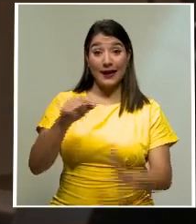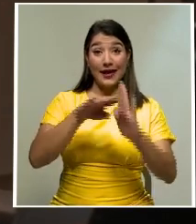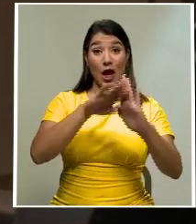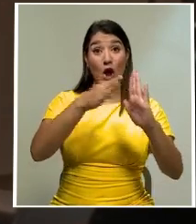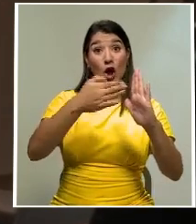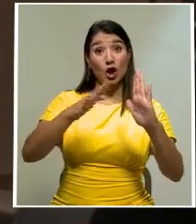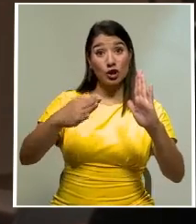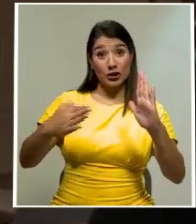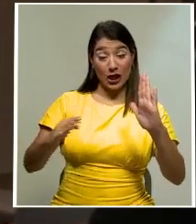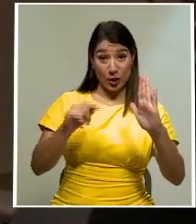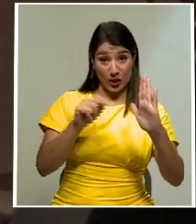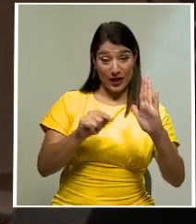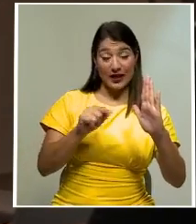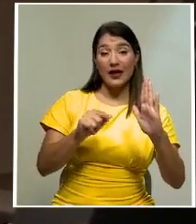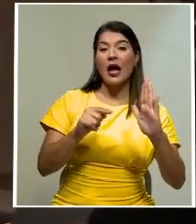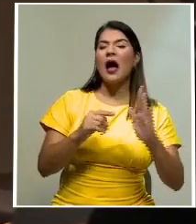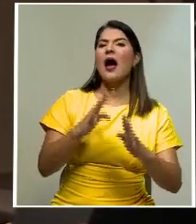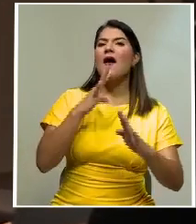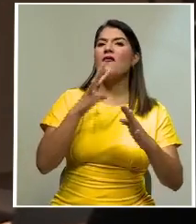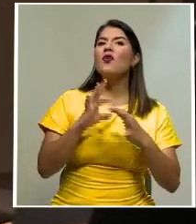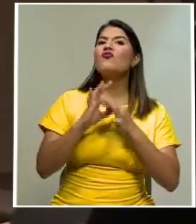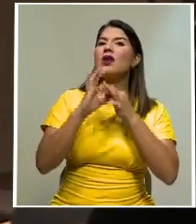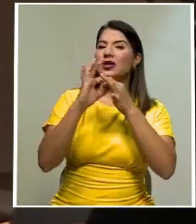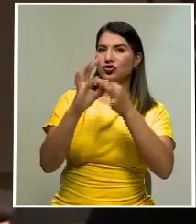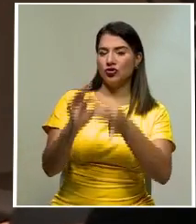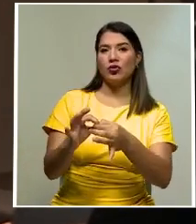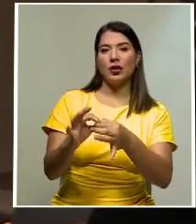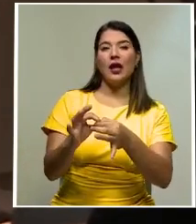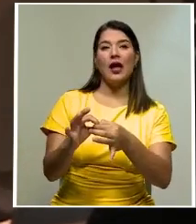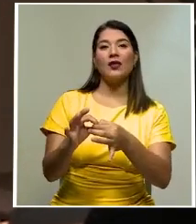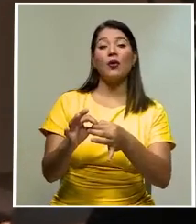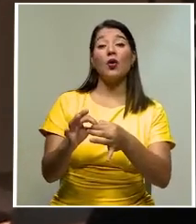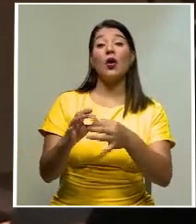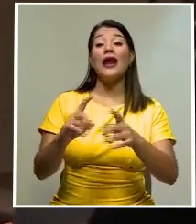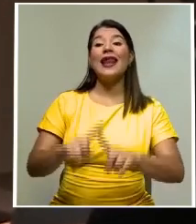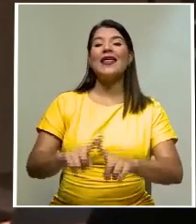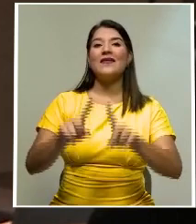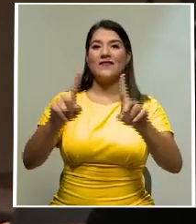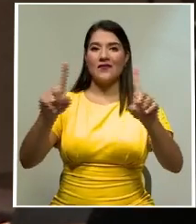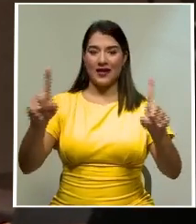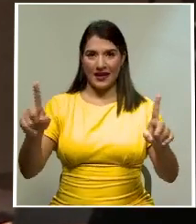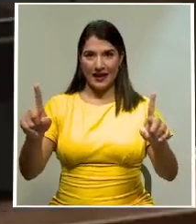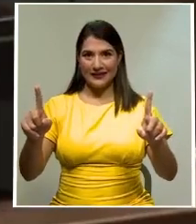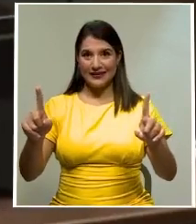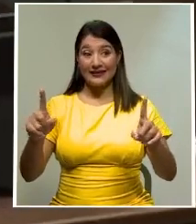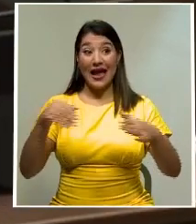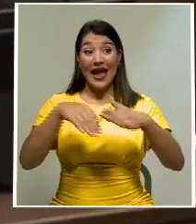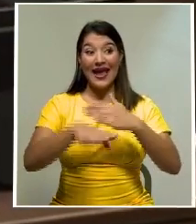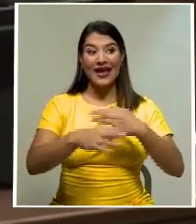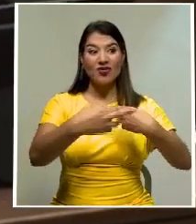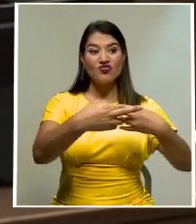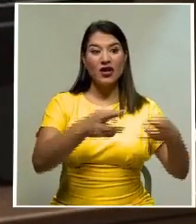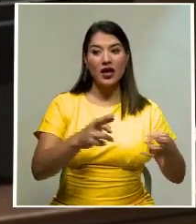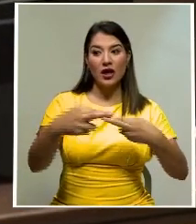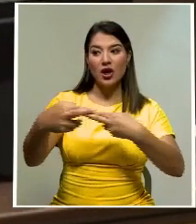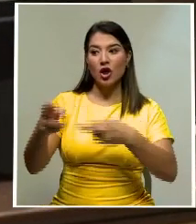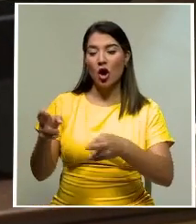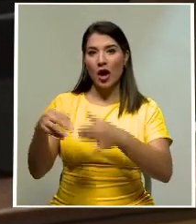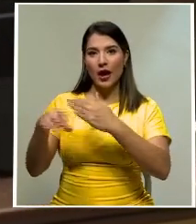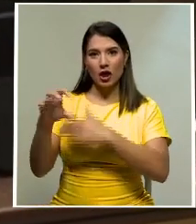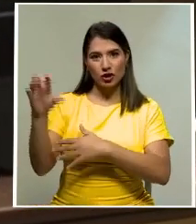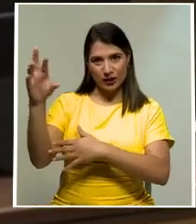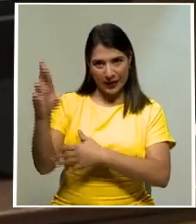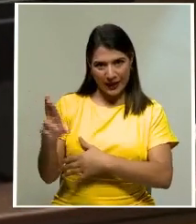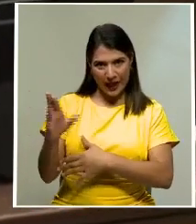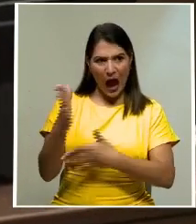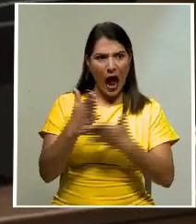General de la República hizo referencia a la gran brecha que existe entre regiones por la vacunación en Costa Rica, situación